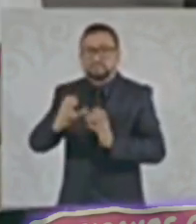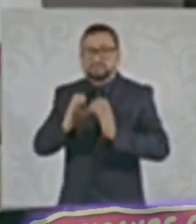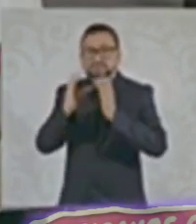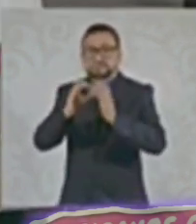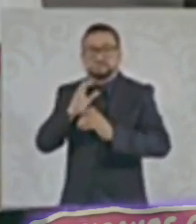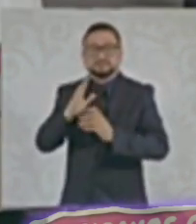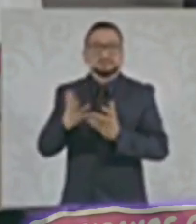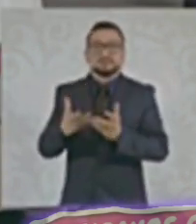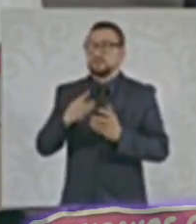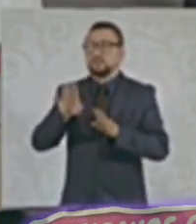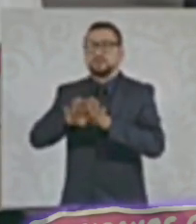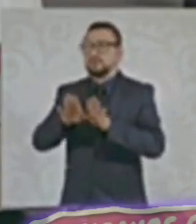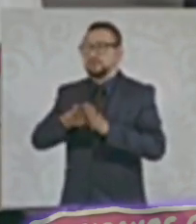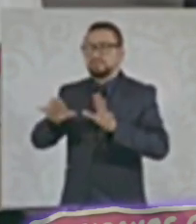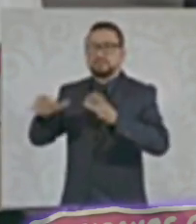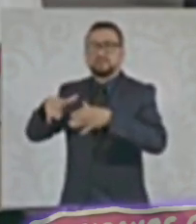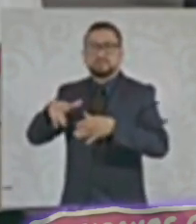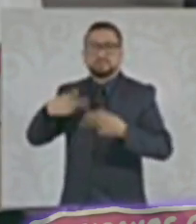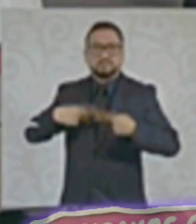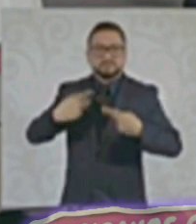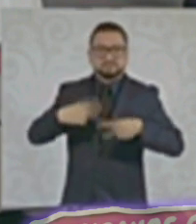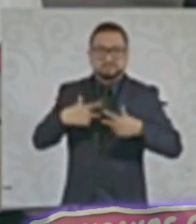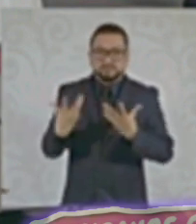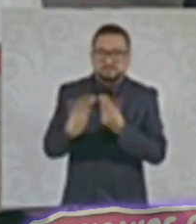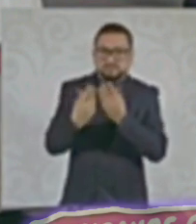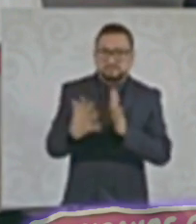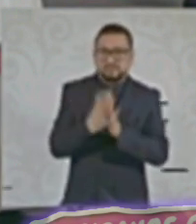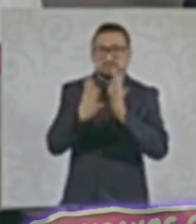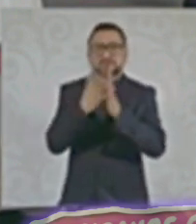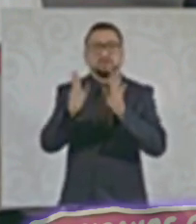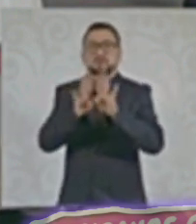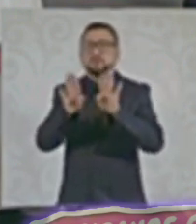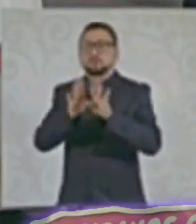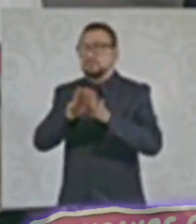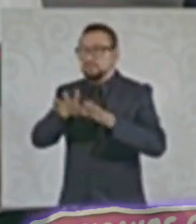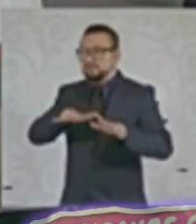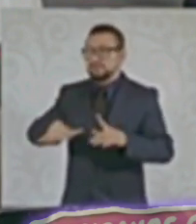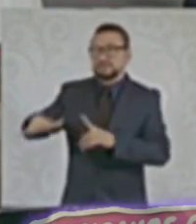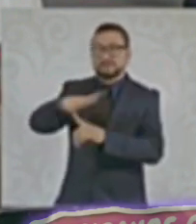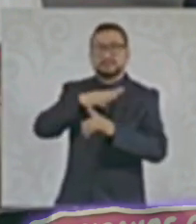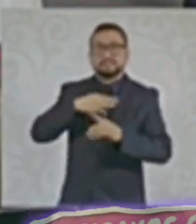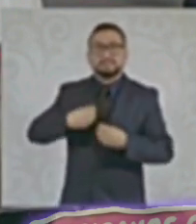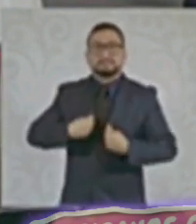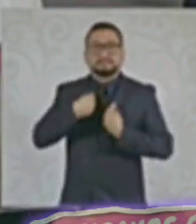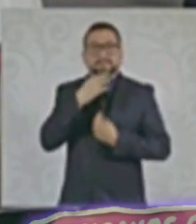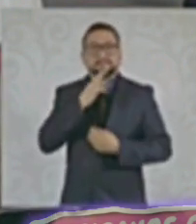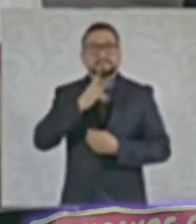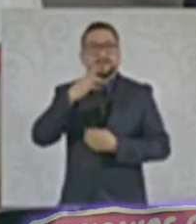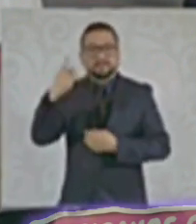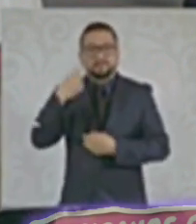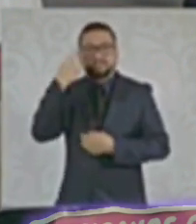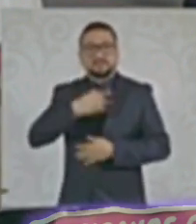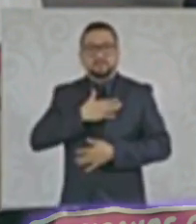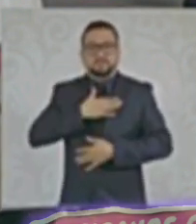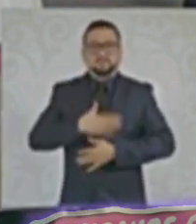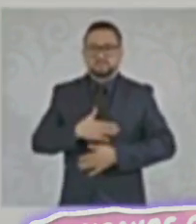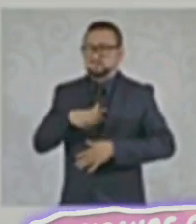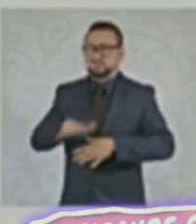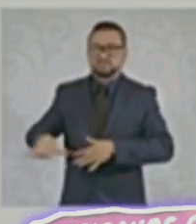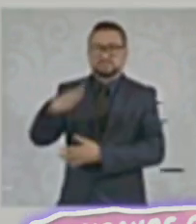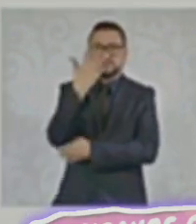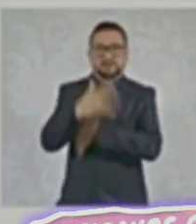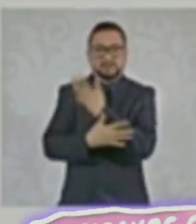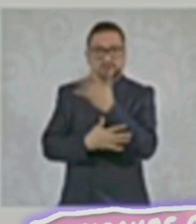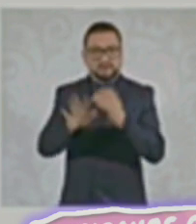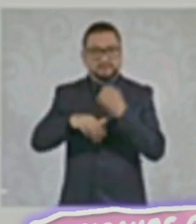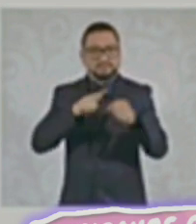a las poblaciones, a las comunidades y mejoramos sus medios de vida? Garantizamos la justicia ambiental. Y desde